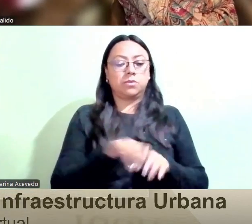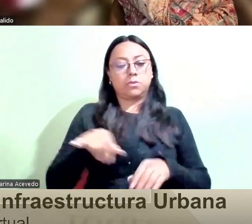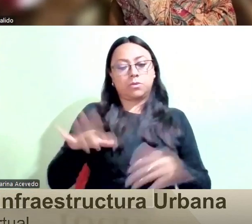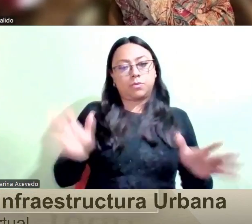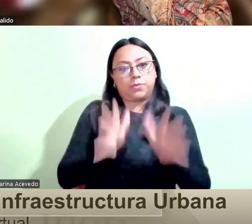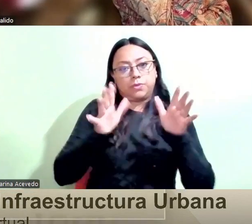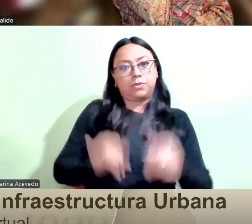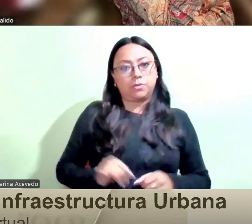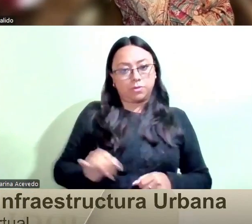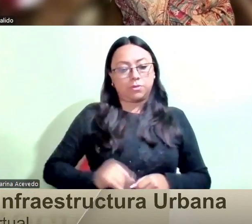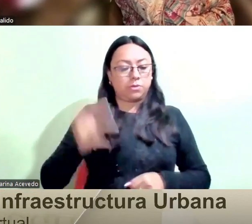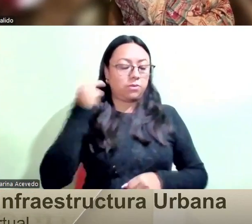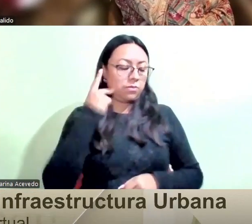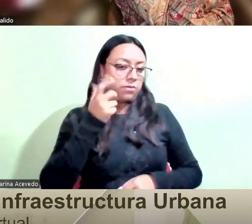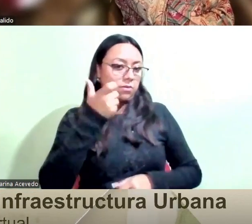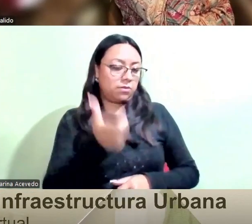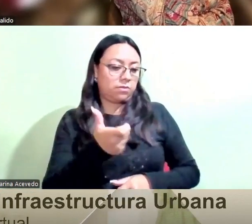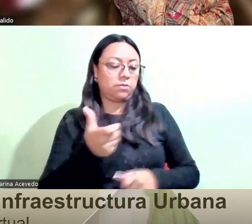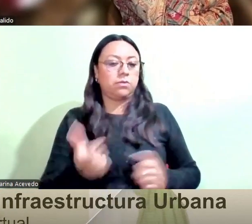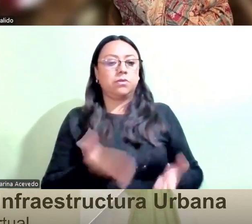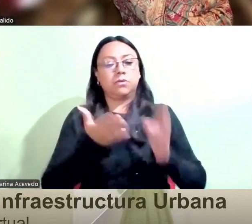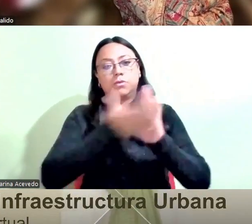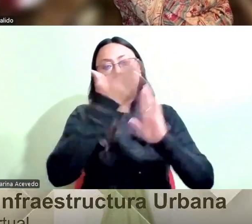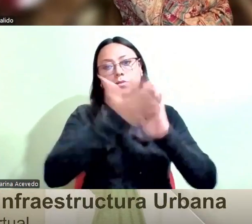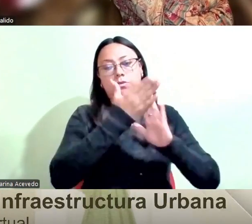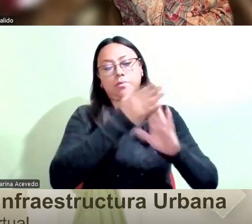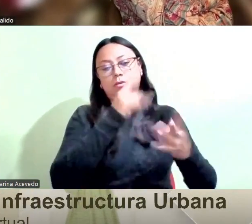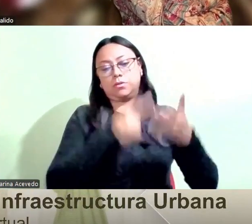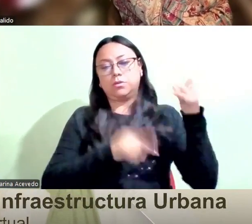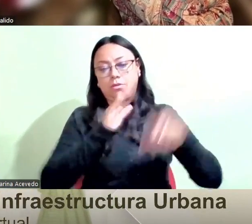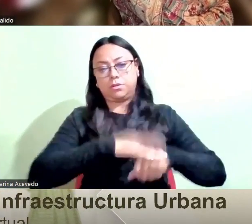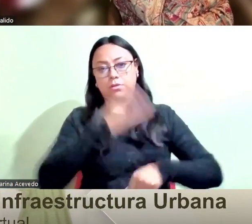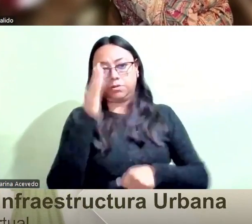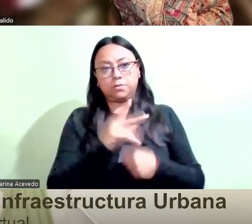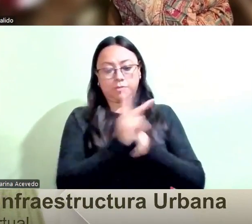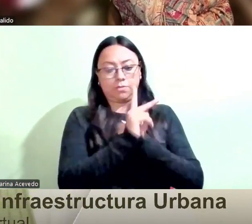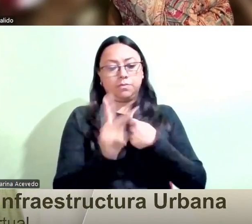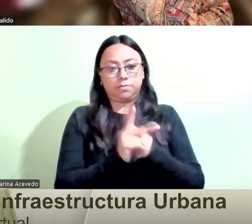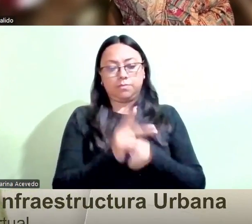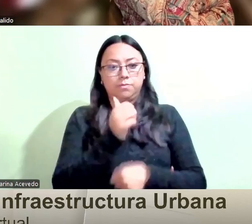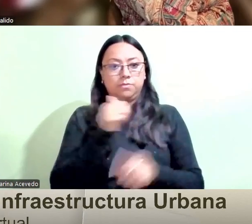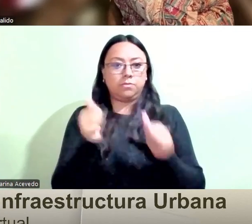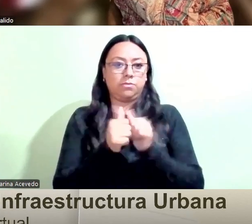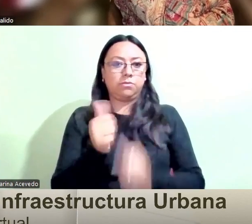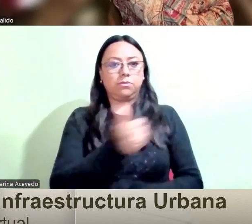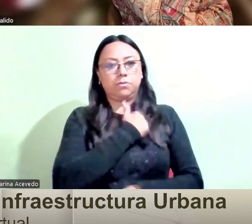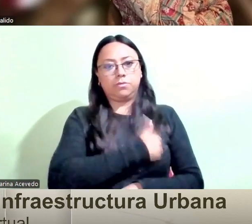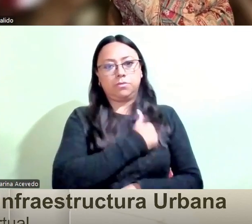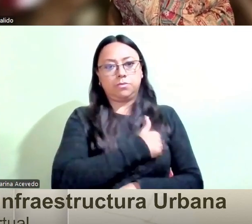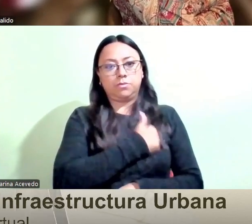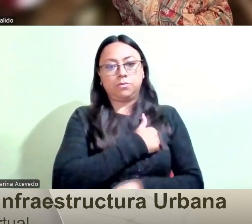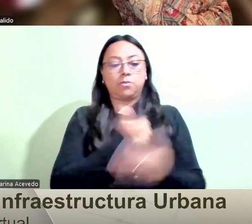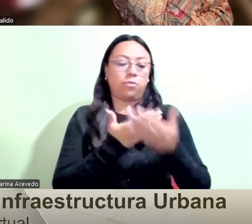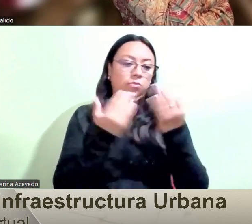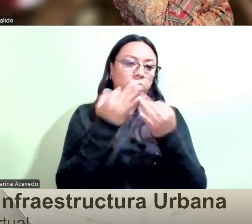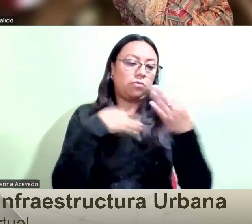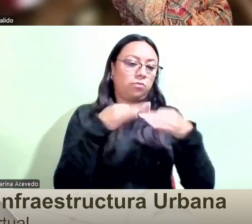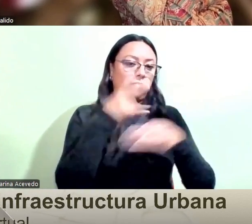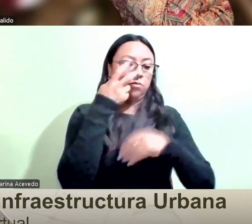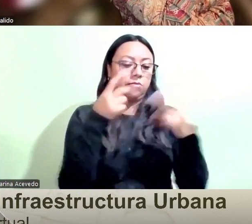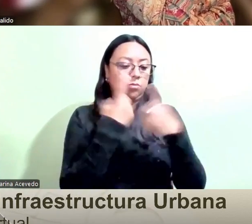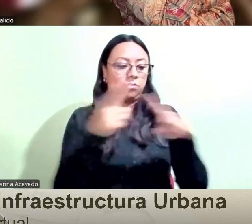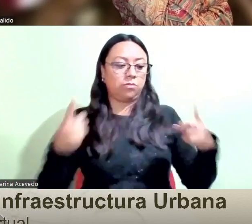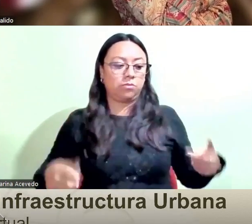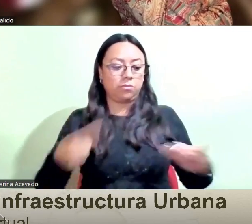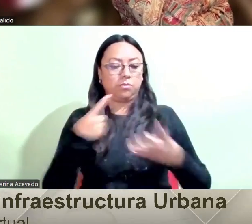político-económicos, comerciales, culturales, entre otros, por parte del país con Canadá, así como ofrecer programas de inmigración, desarrollar y nutrir